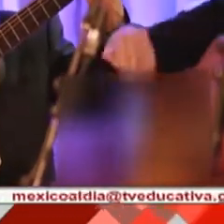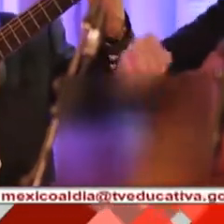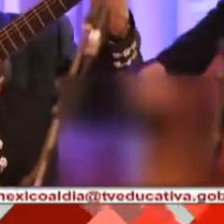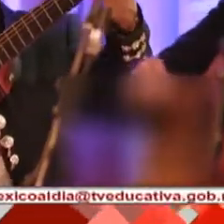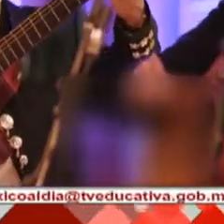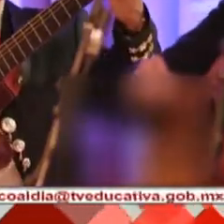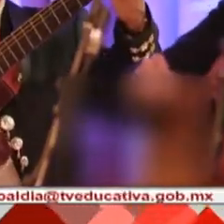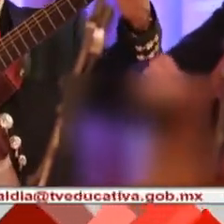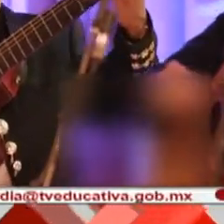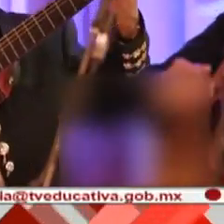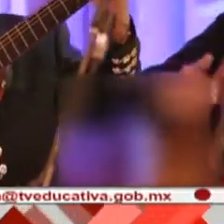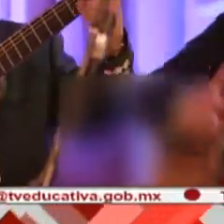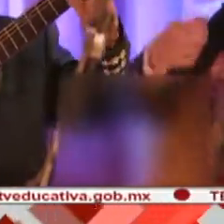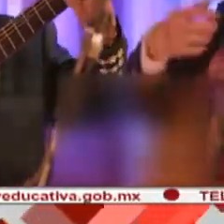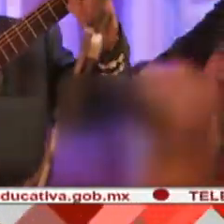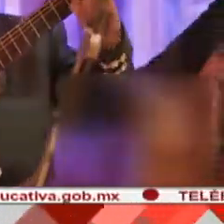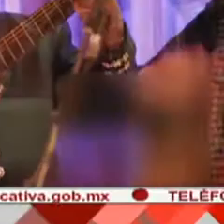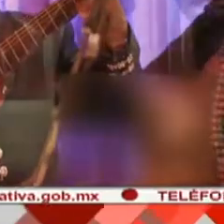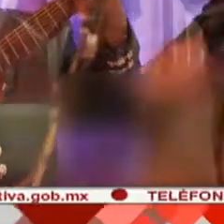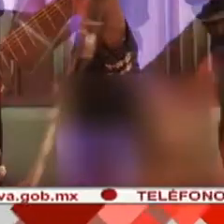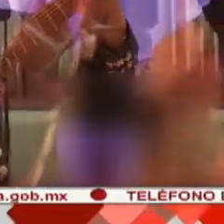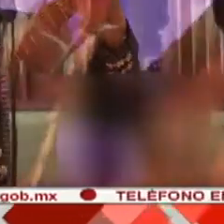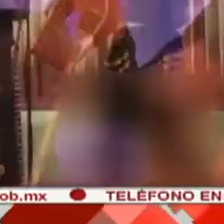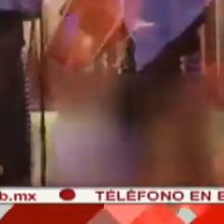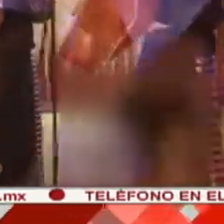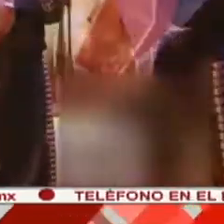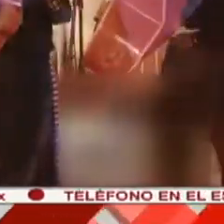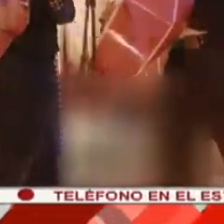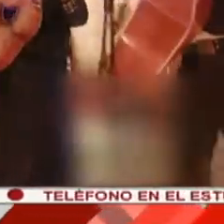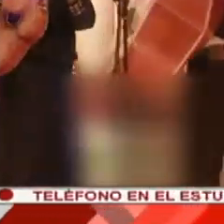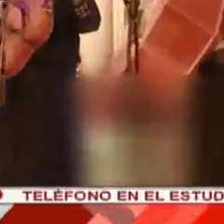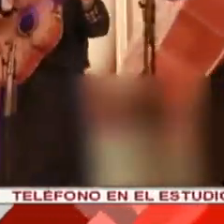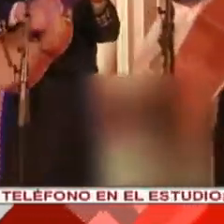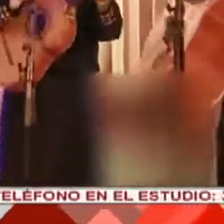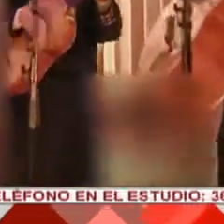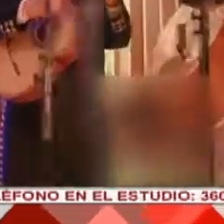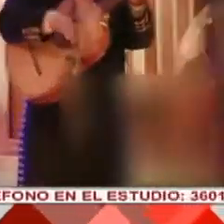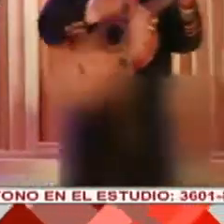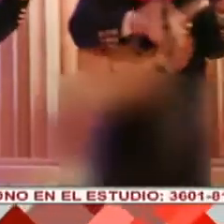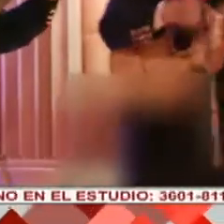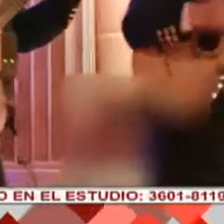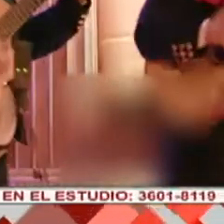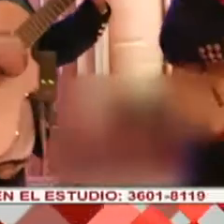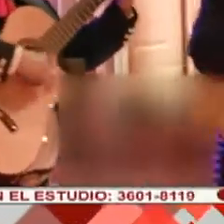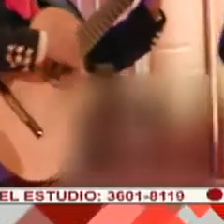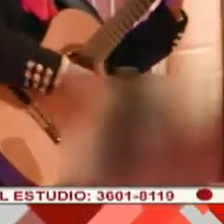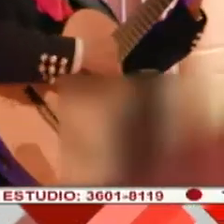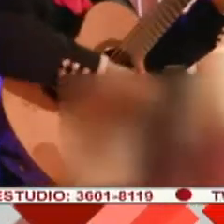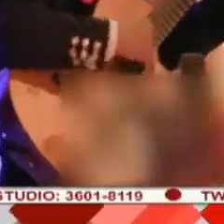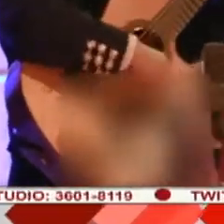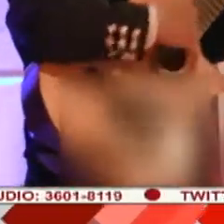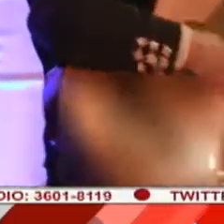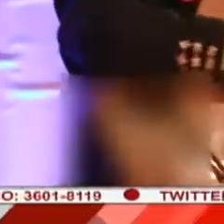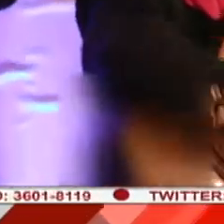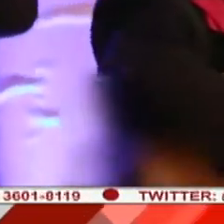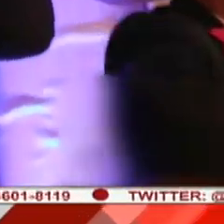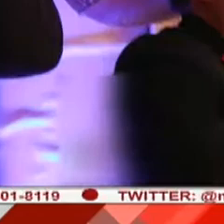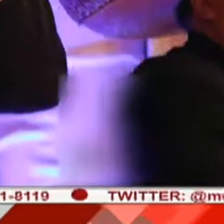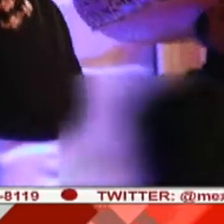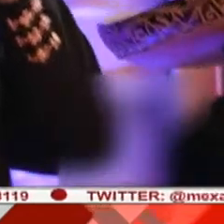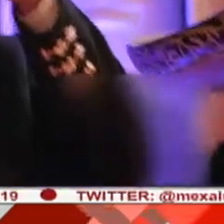López ha integrado a su grupo llamado México Amigo a músicos de origen canadiense, ruso, chino y hasta de